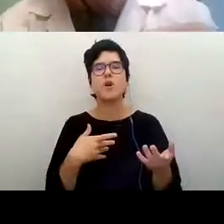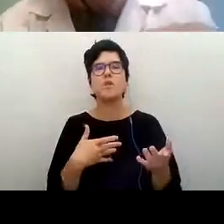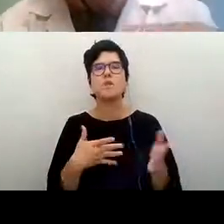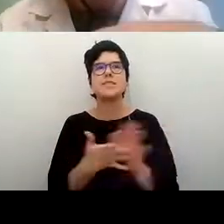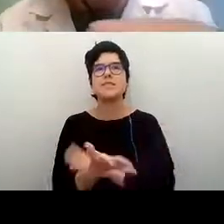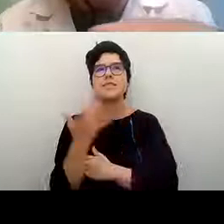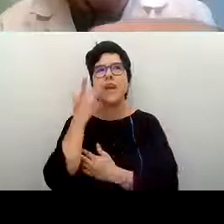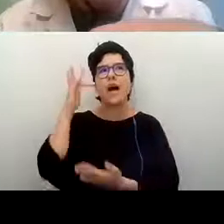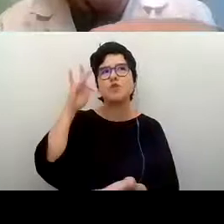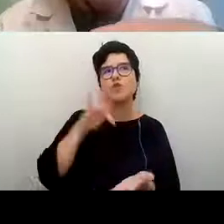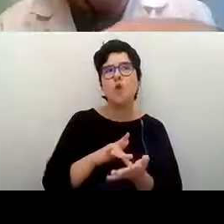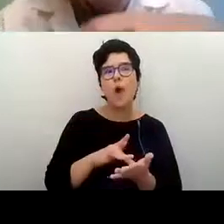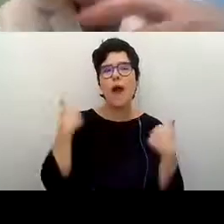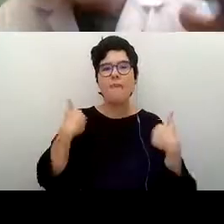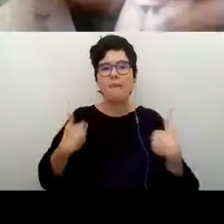fisiológica, es decir, cuándo